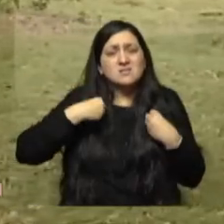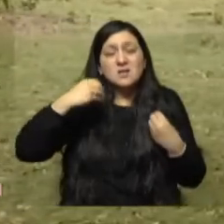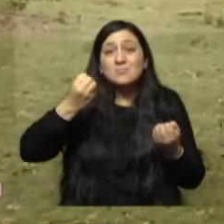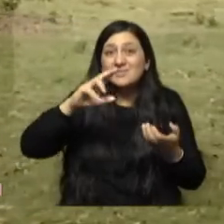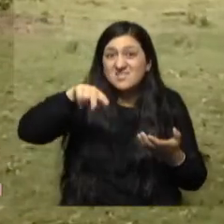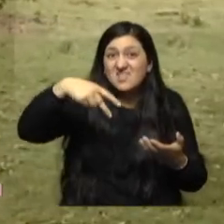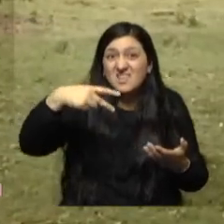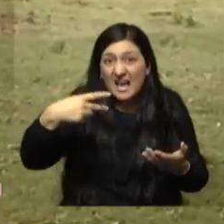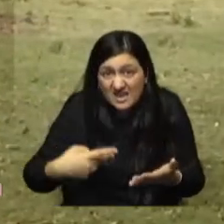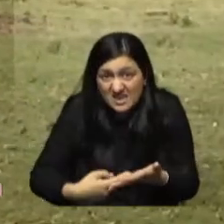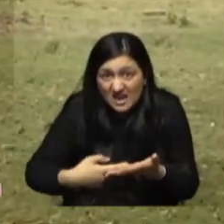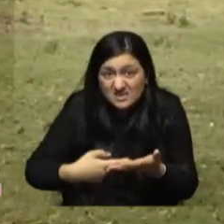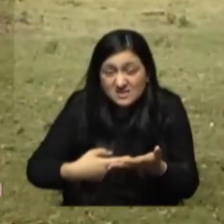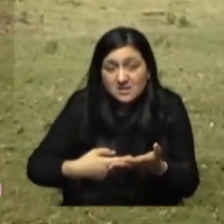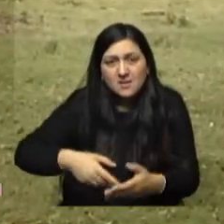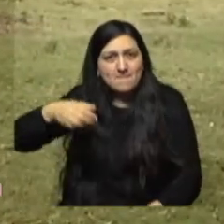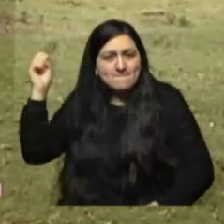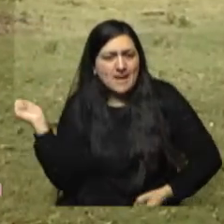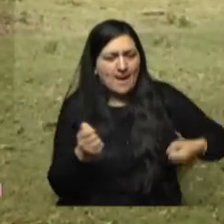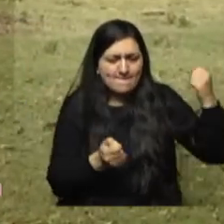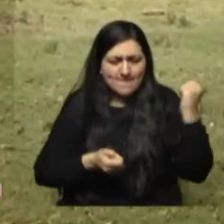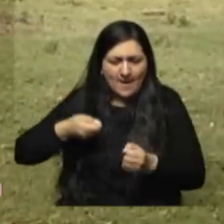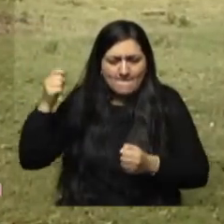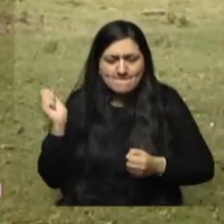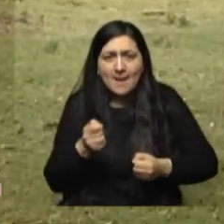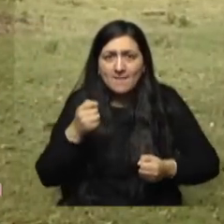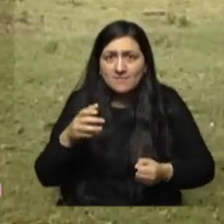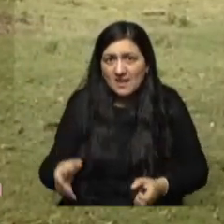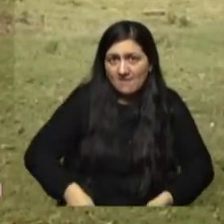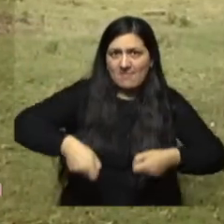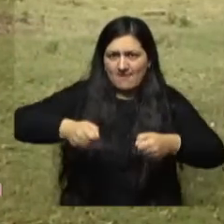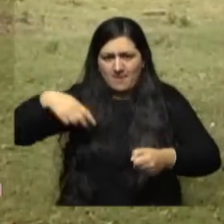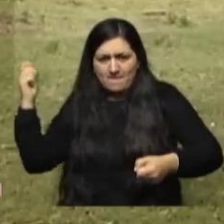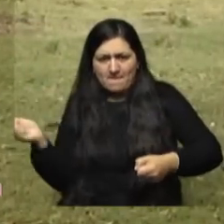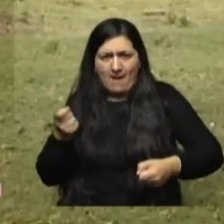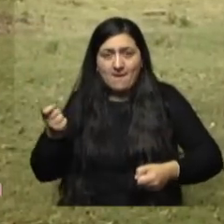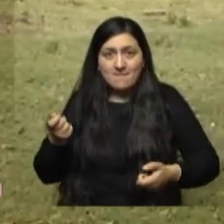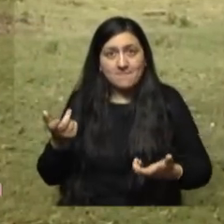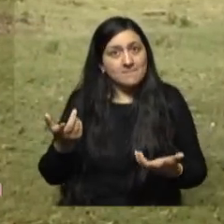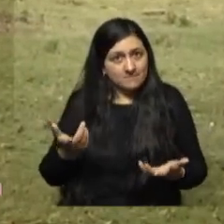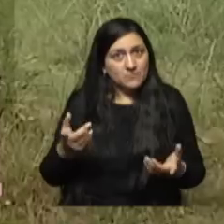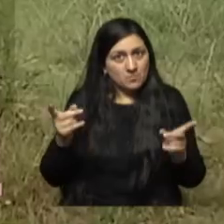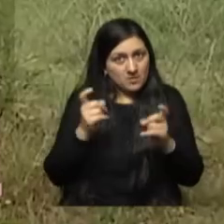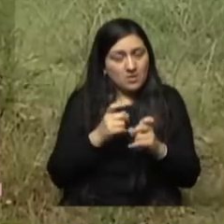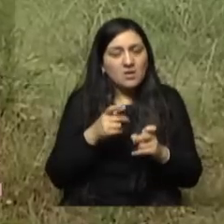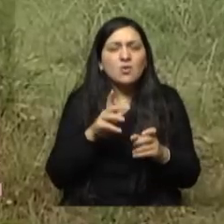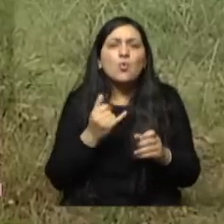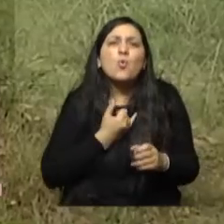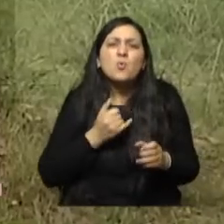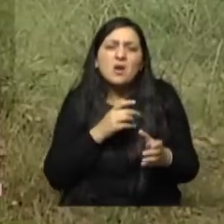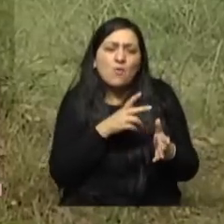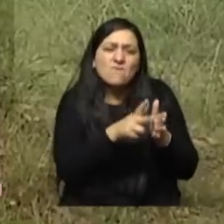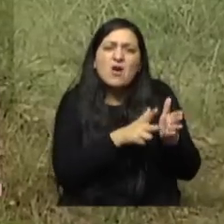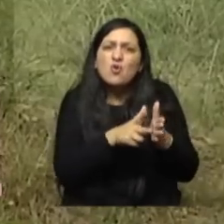caía lo golpeaban enseguida, lo levantaban a bastonazo. ¿Cómo eran los vagones? ¿Eran vagones de tren, de